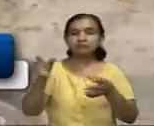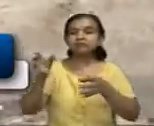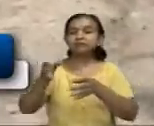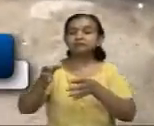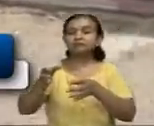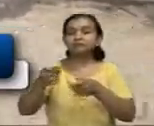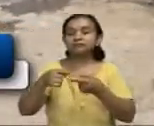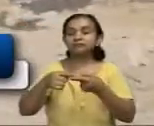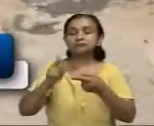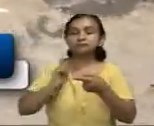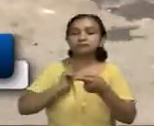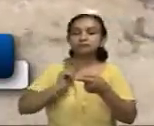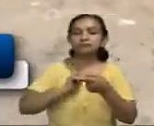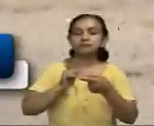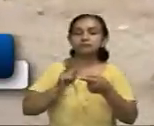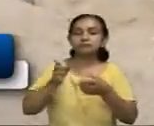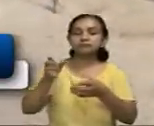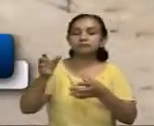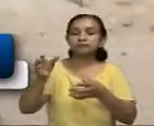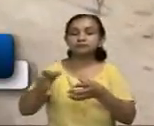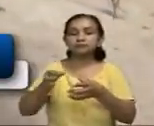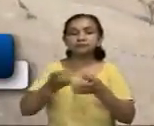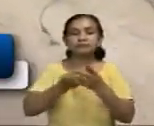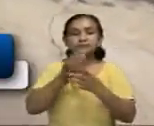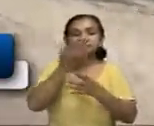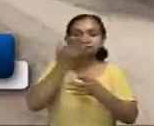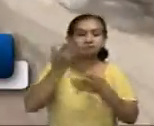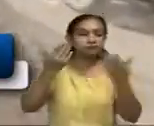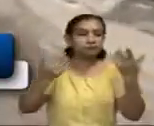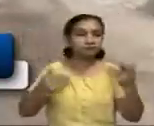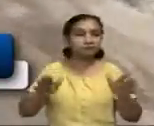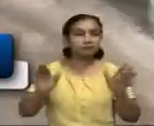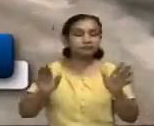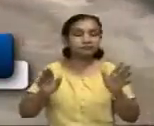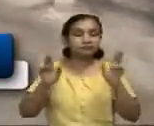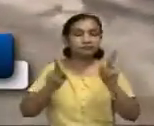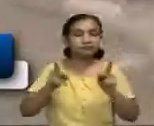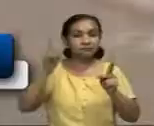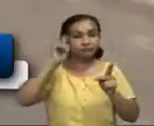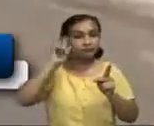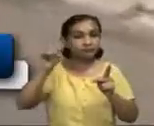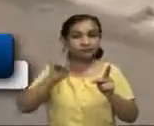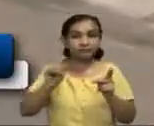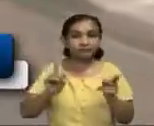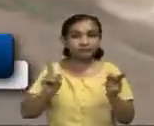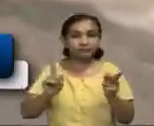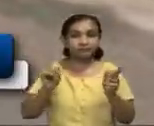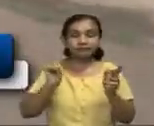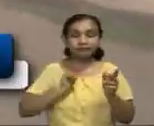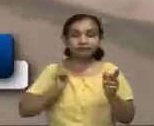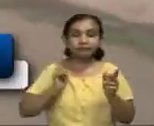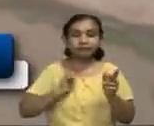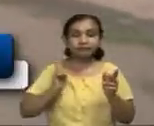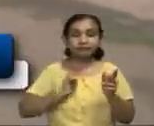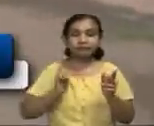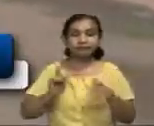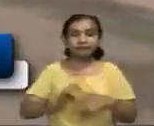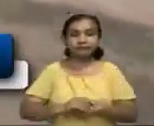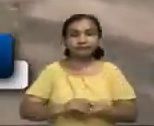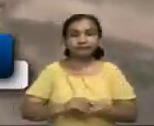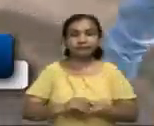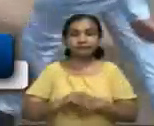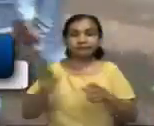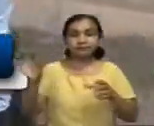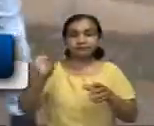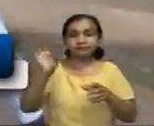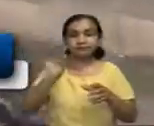recipiente de la macetera, en los floreros, lo más común. Pero la gente no sospecha a veces de los criaderos que están, que el